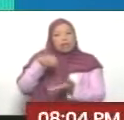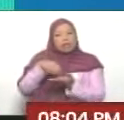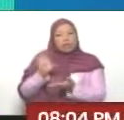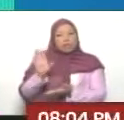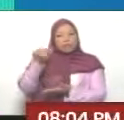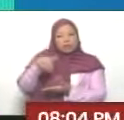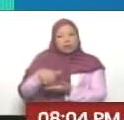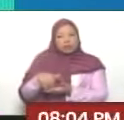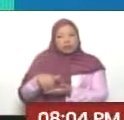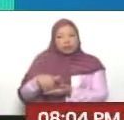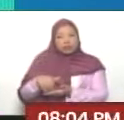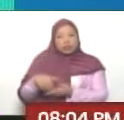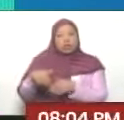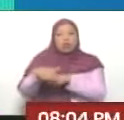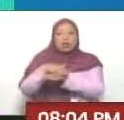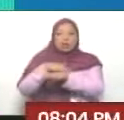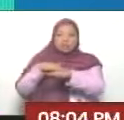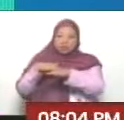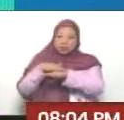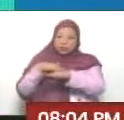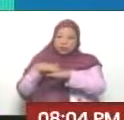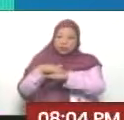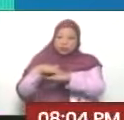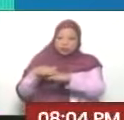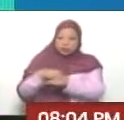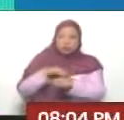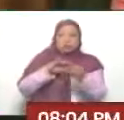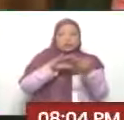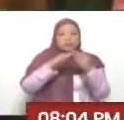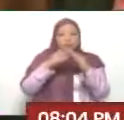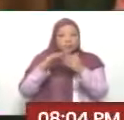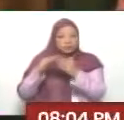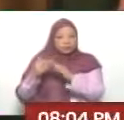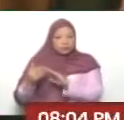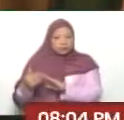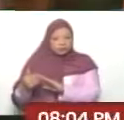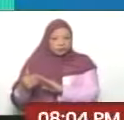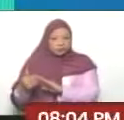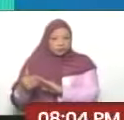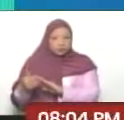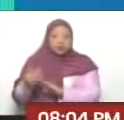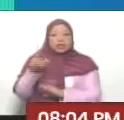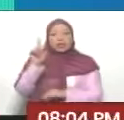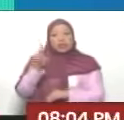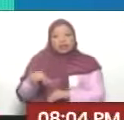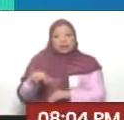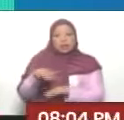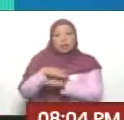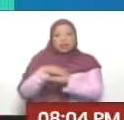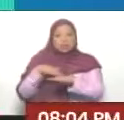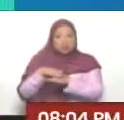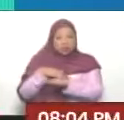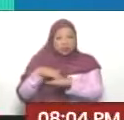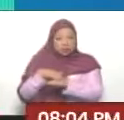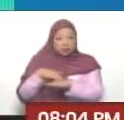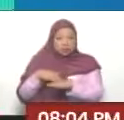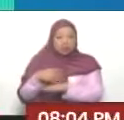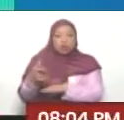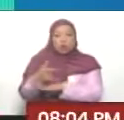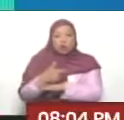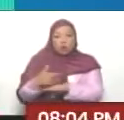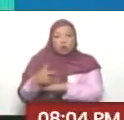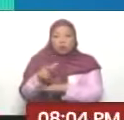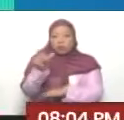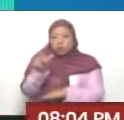a Guy, ministro del Poder Popular para las comunas, y le dije a Héctor, Héctor